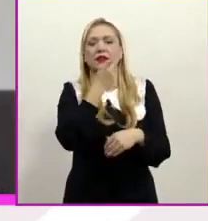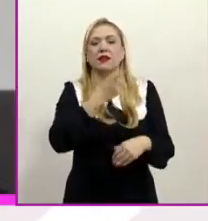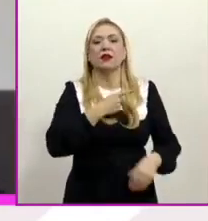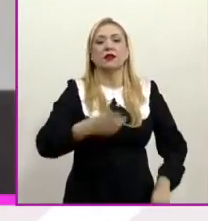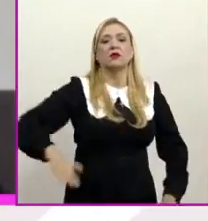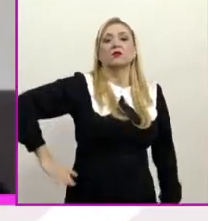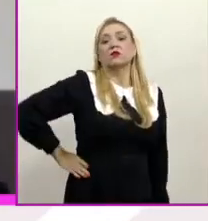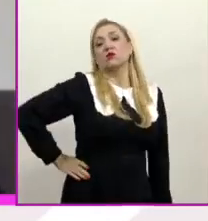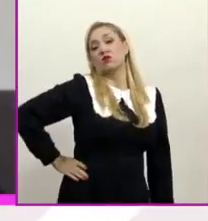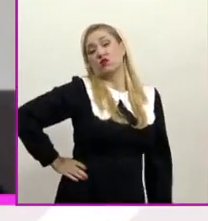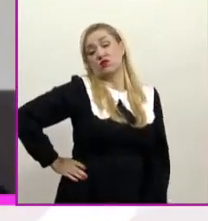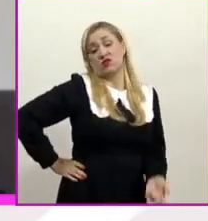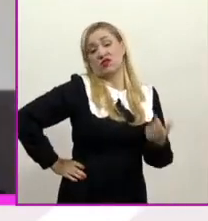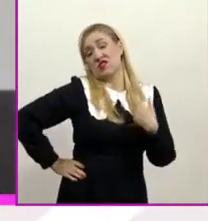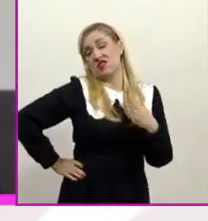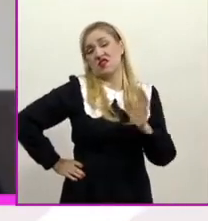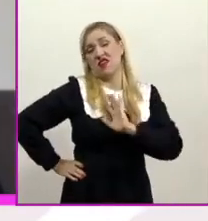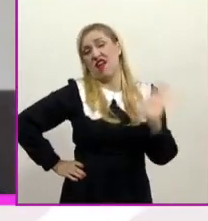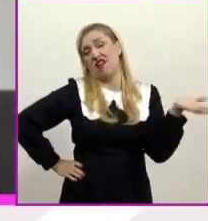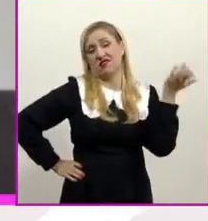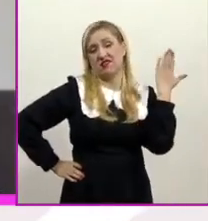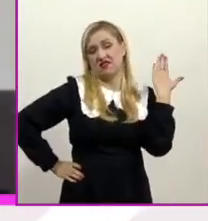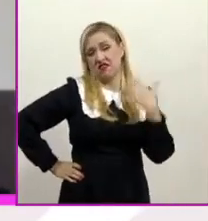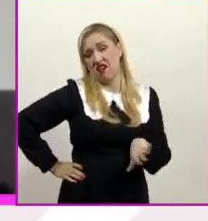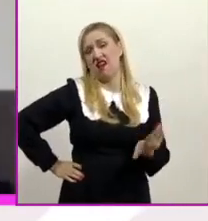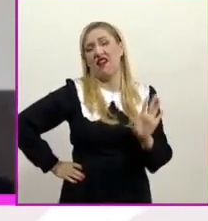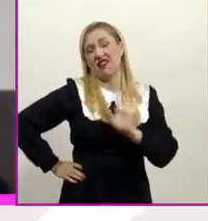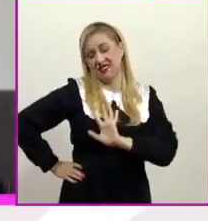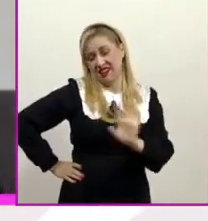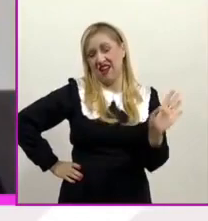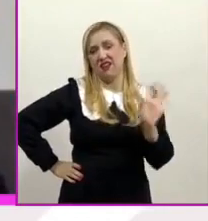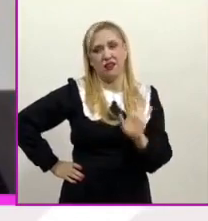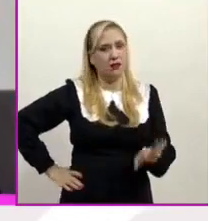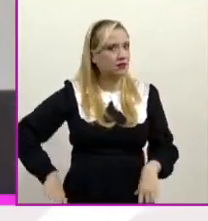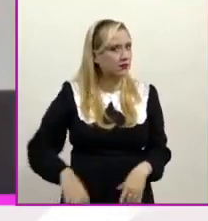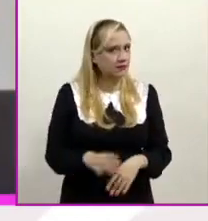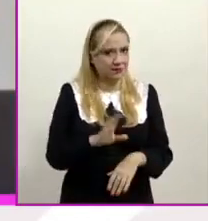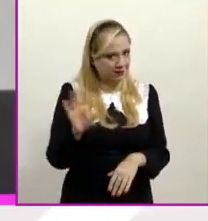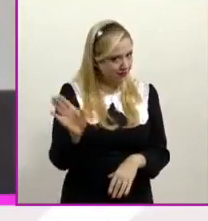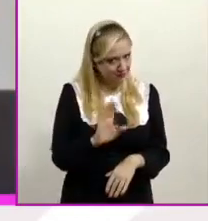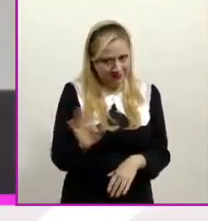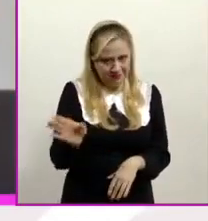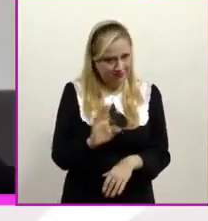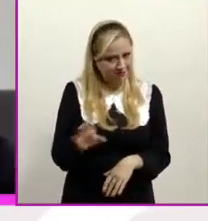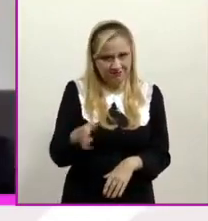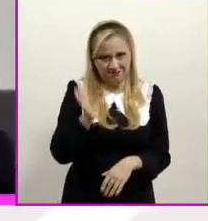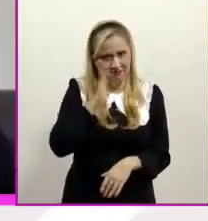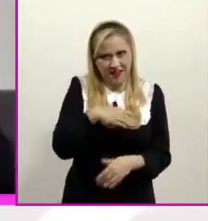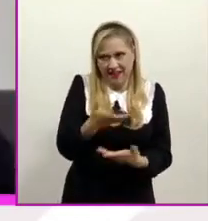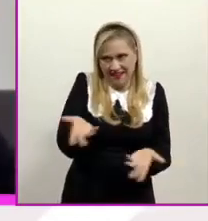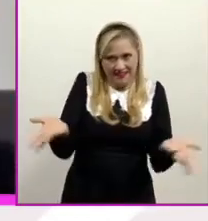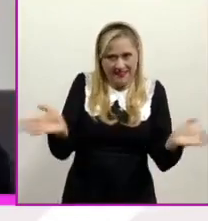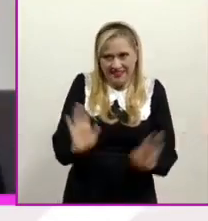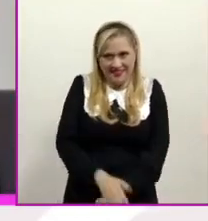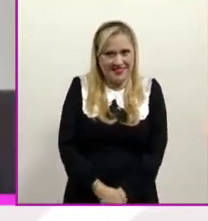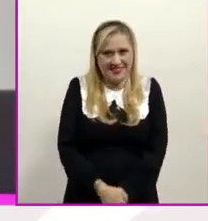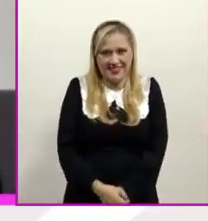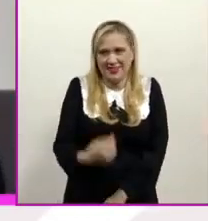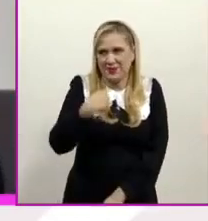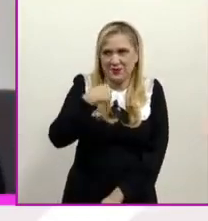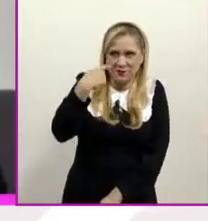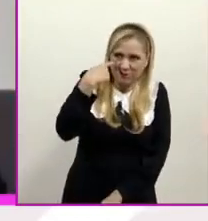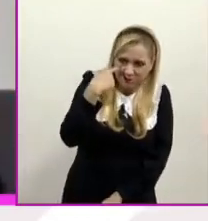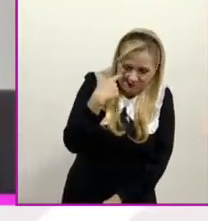en la cintura de nosotros ya sabemos qué tenemos que hacer, y es así, pues no nos estamos dando cuenta, chavos. Es como,